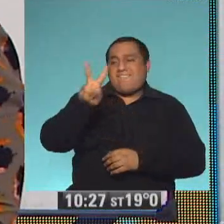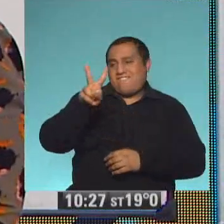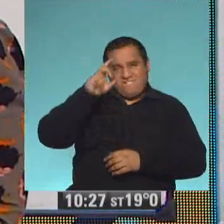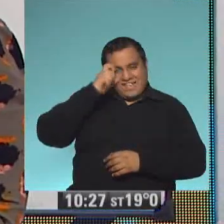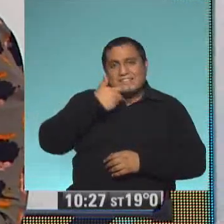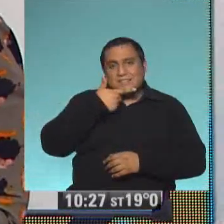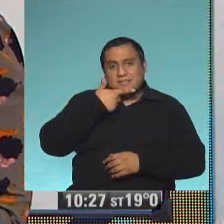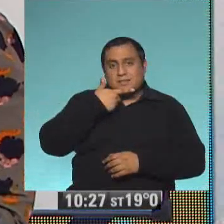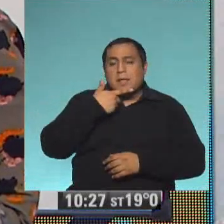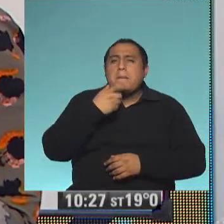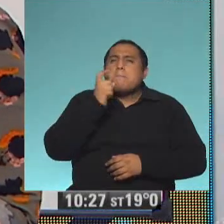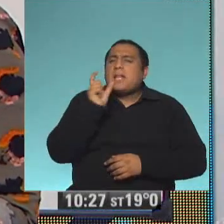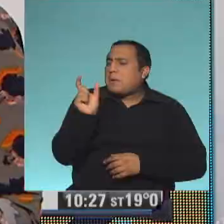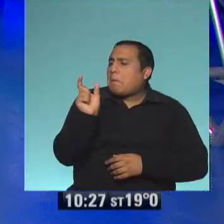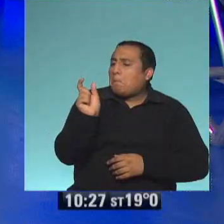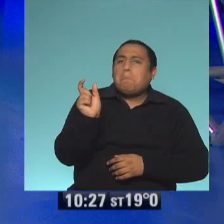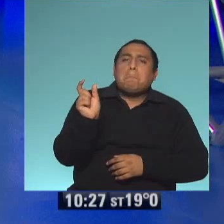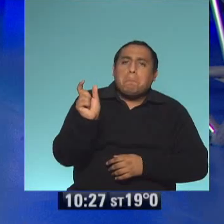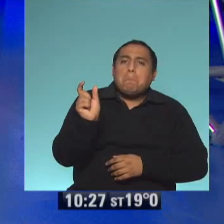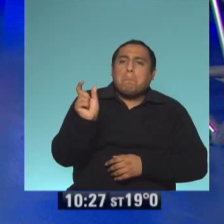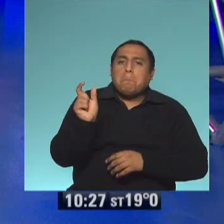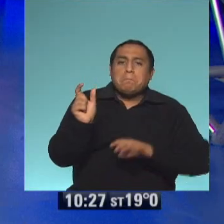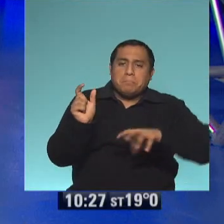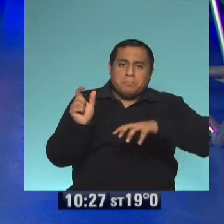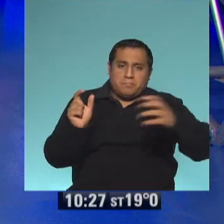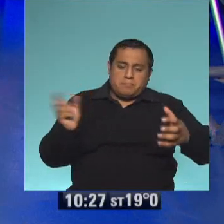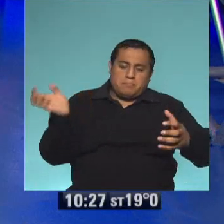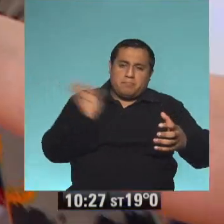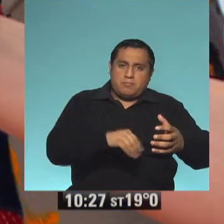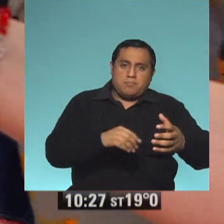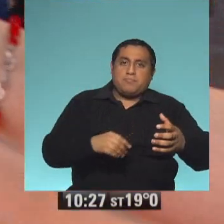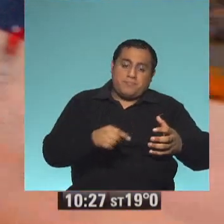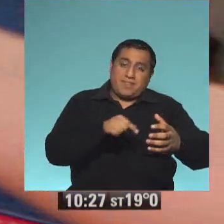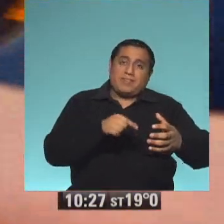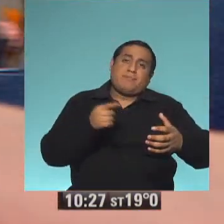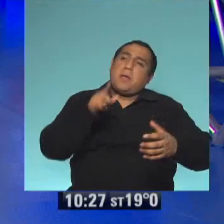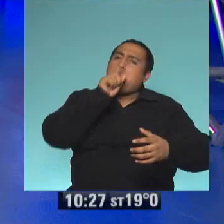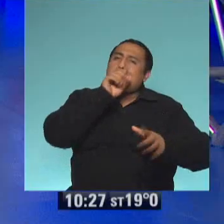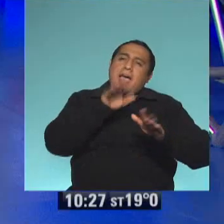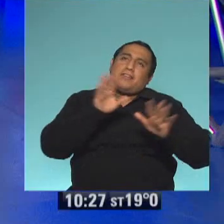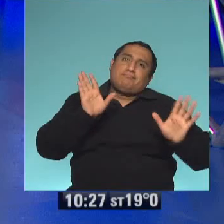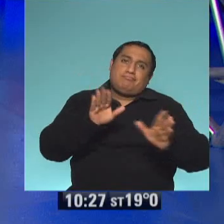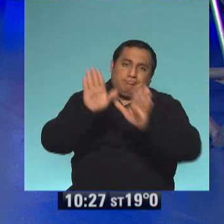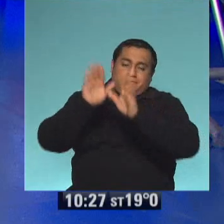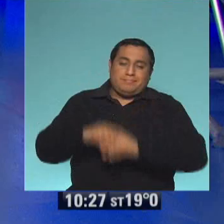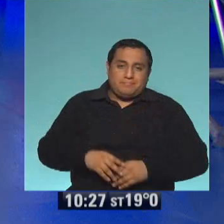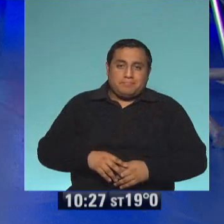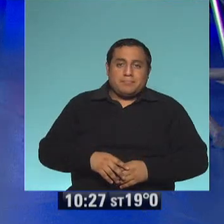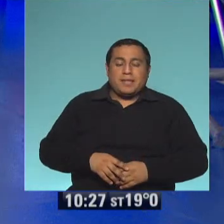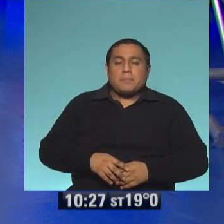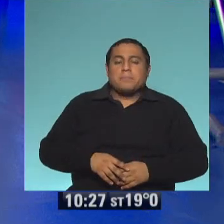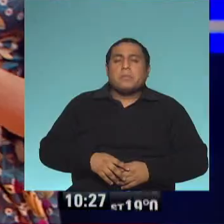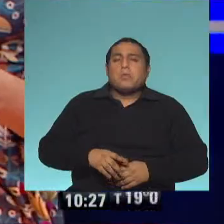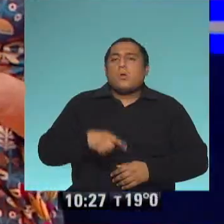A. Sí, muy cortita. Aves, la pongo directo en el... Bien, aves, que son las que vuelan, ¿no? Sí, ¿la pongo directo? Sí, ponela, ponela. ¿Qué más?